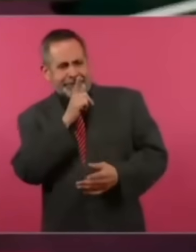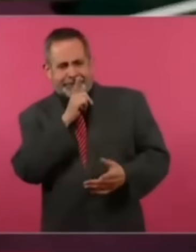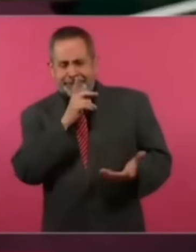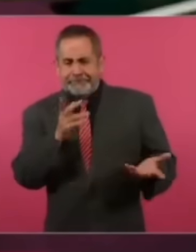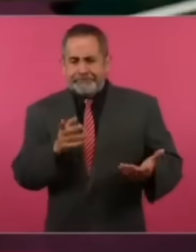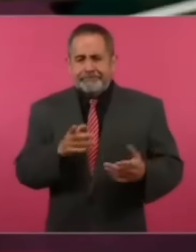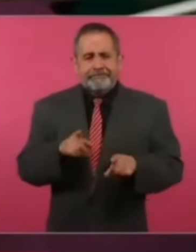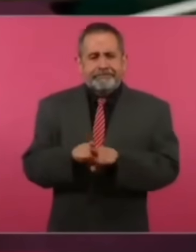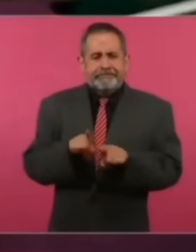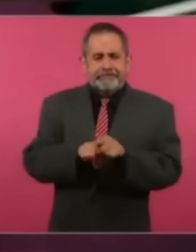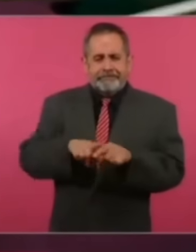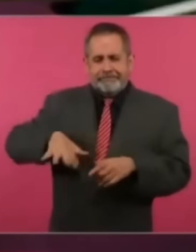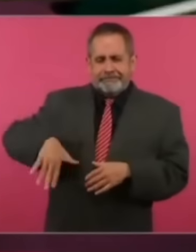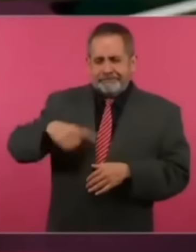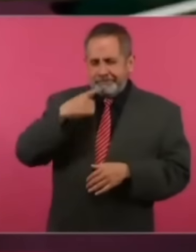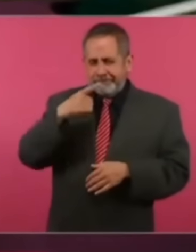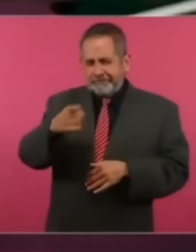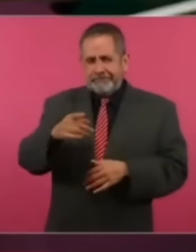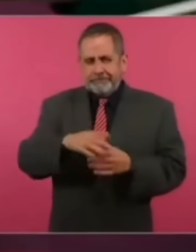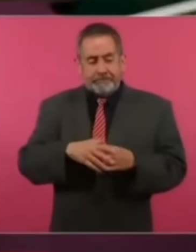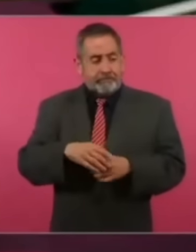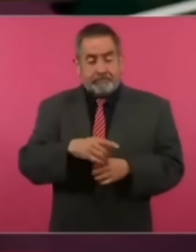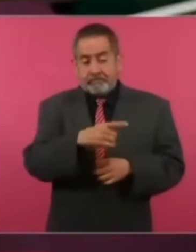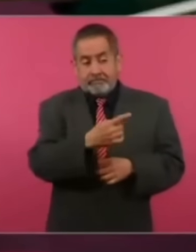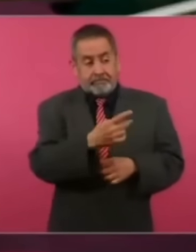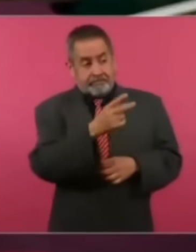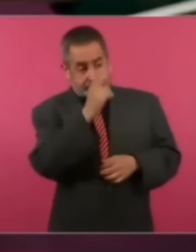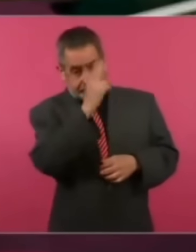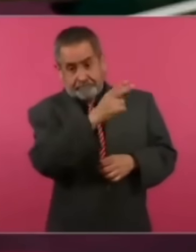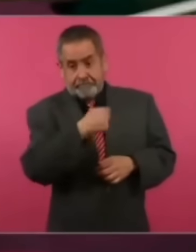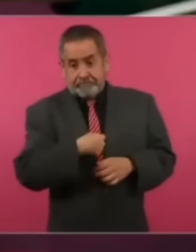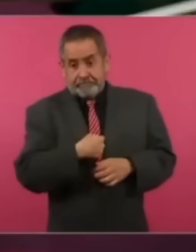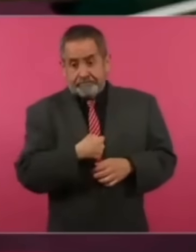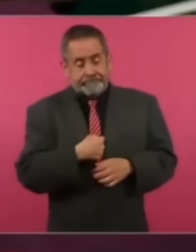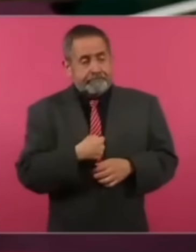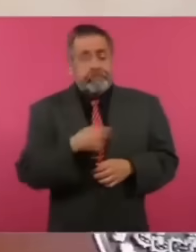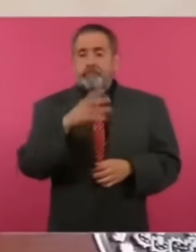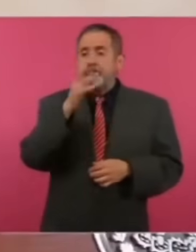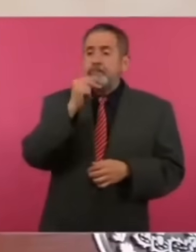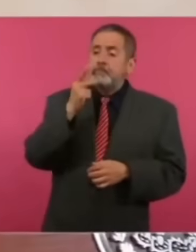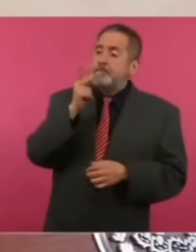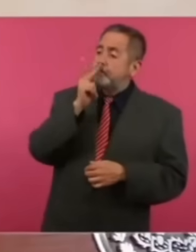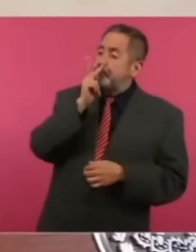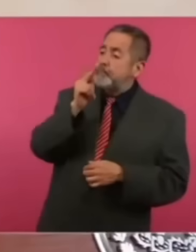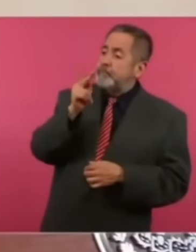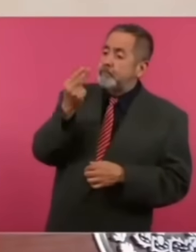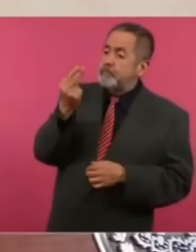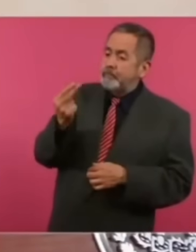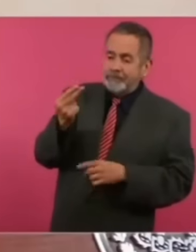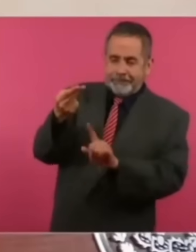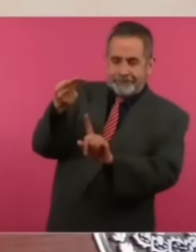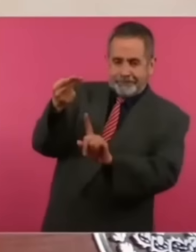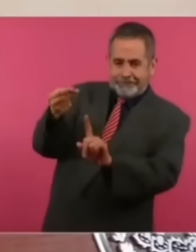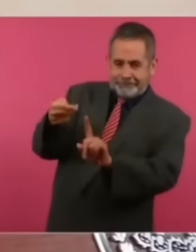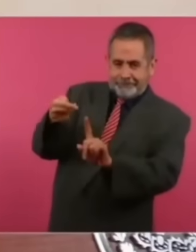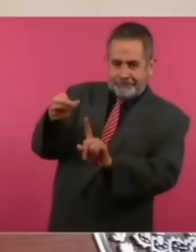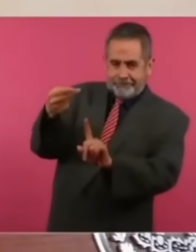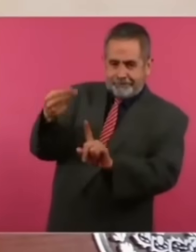como lo hicieron ahora que ya me impiden mencionar a una persona.